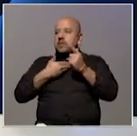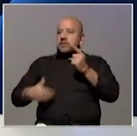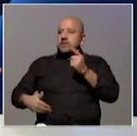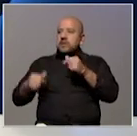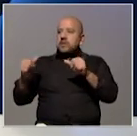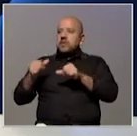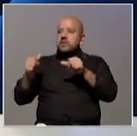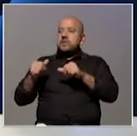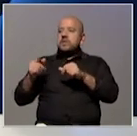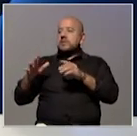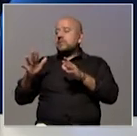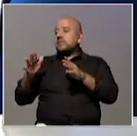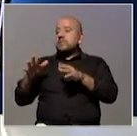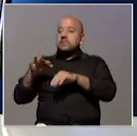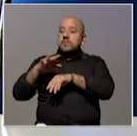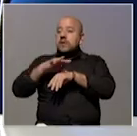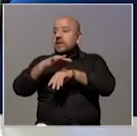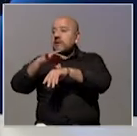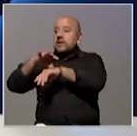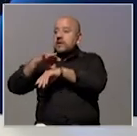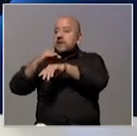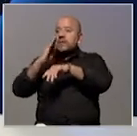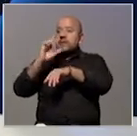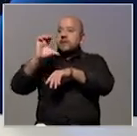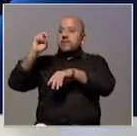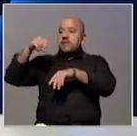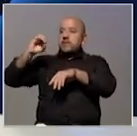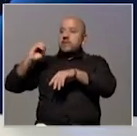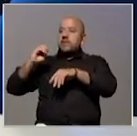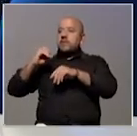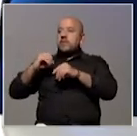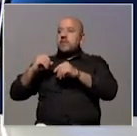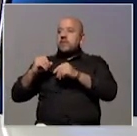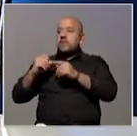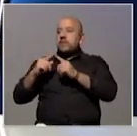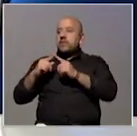dirigir el pleno y ella va a dirigir la asamblea general y el senado sí